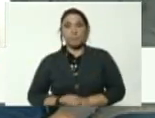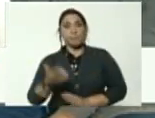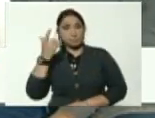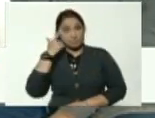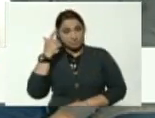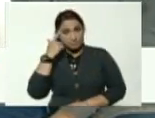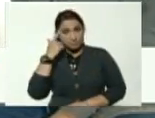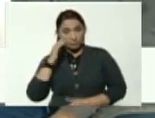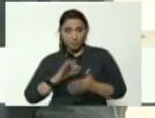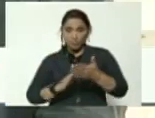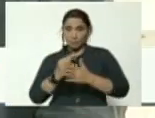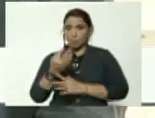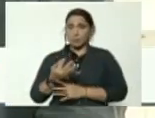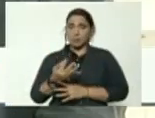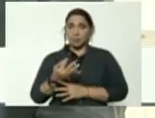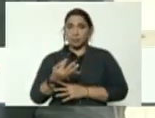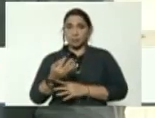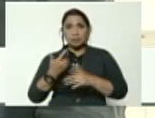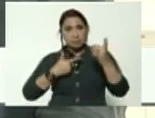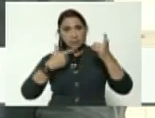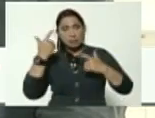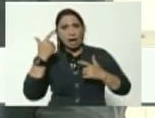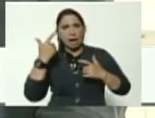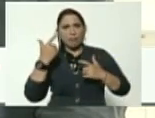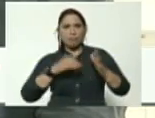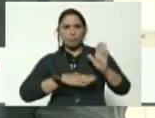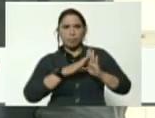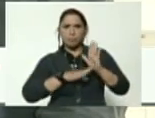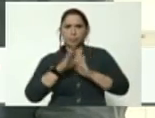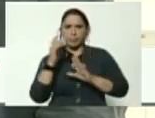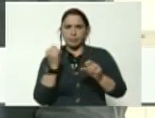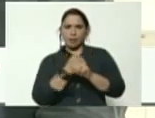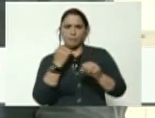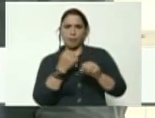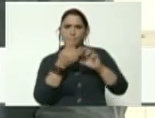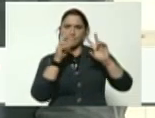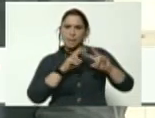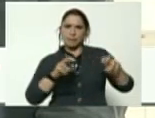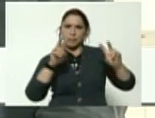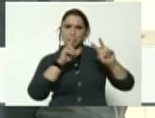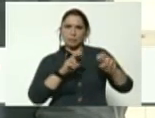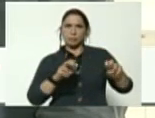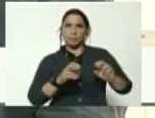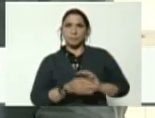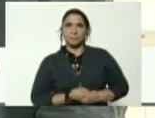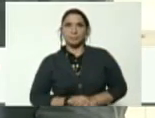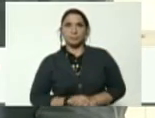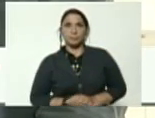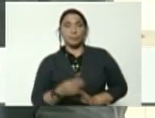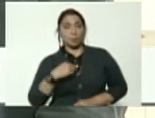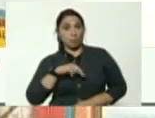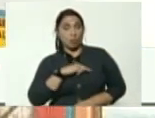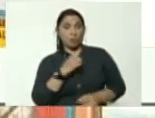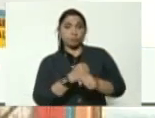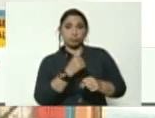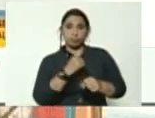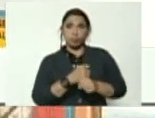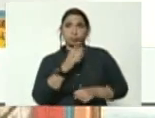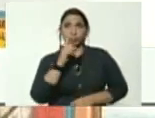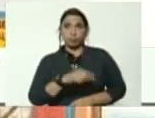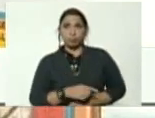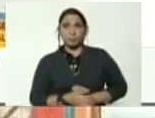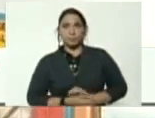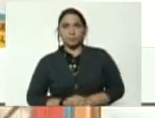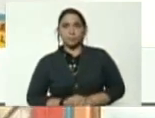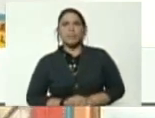la Fundación Comandante Eterno Hugo Chávez viene desarrollando un trabajo de investigación y de cara a ello hemos trabajado con la periodización